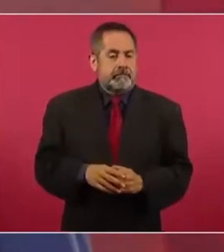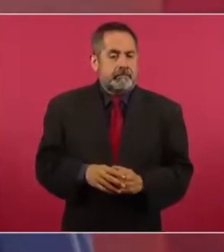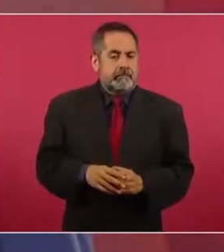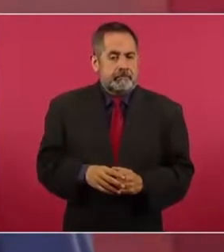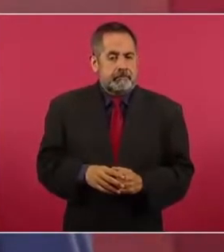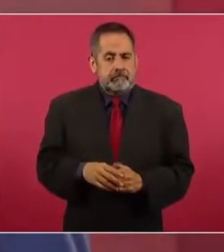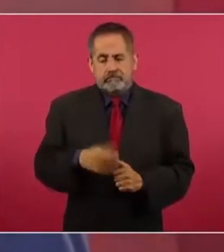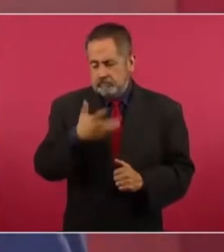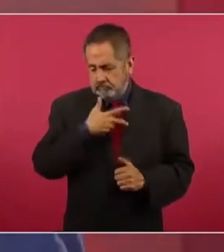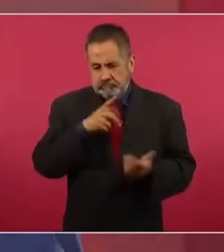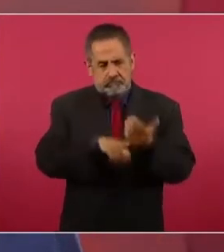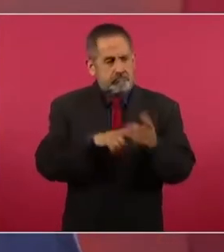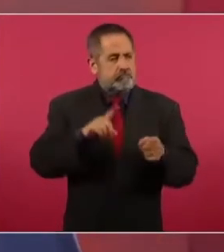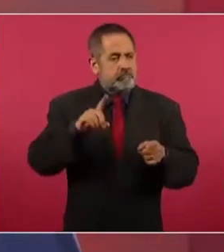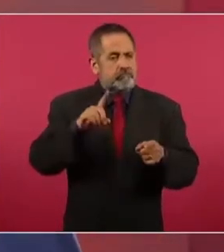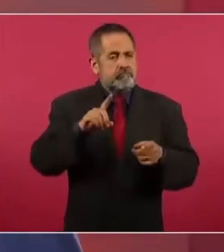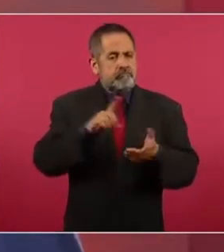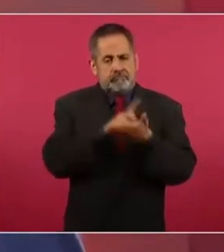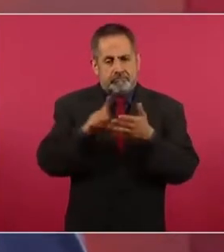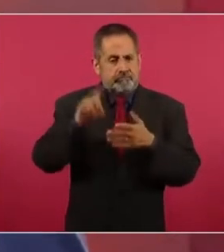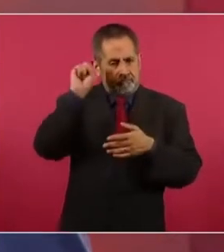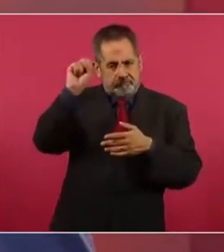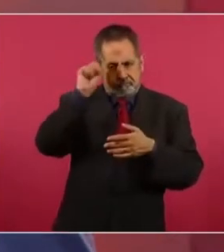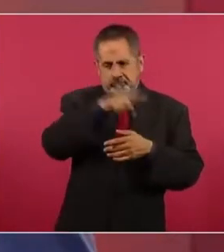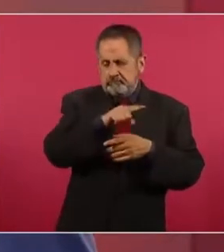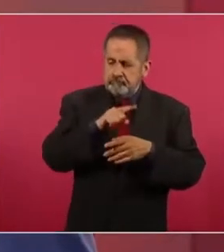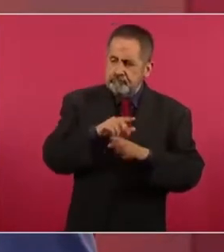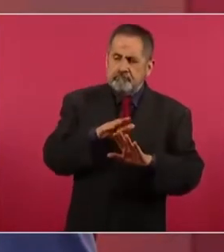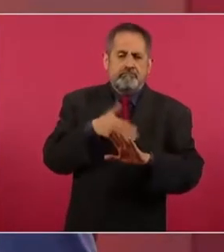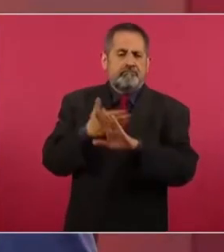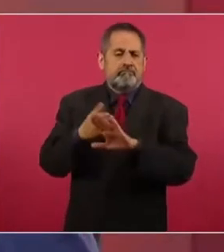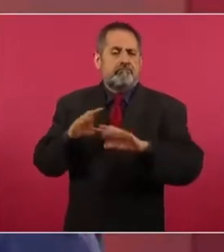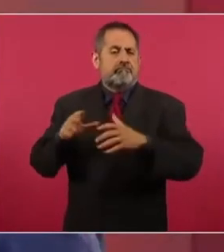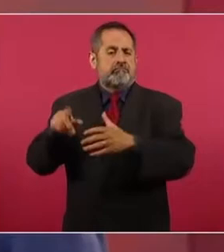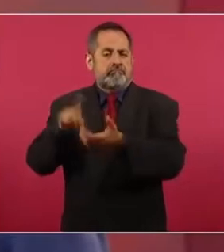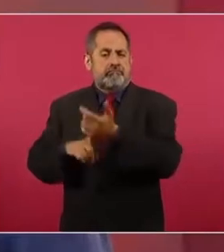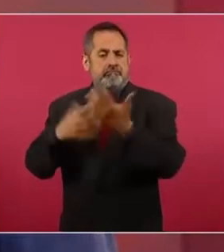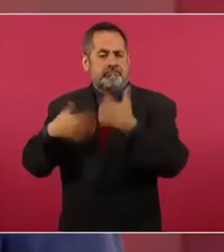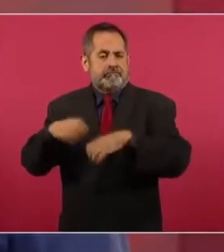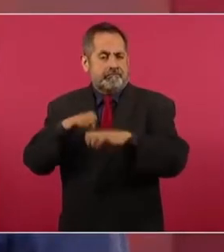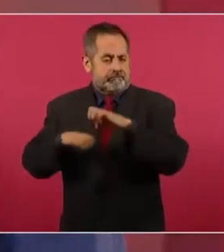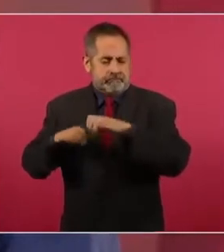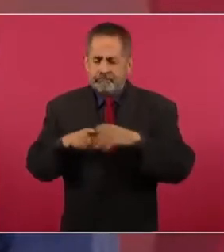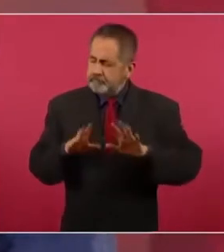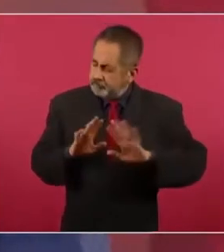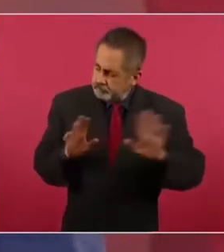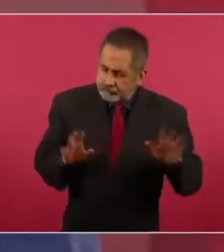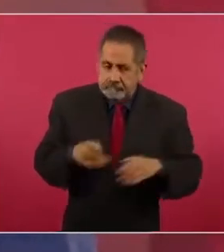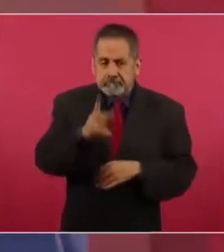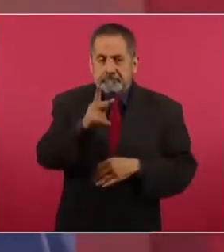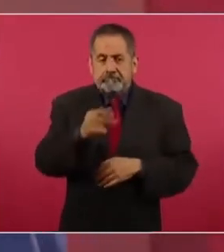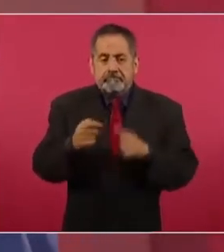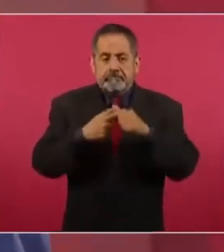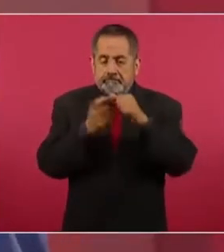que esté en su derecho de hacer campañas, ¿no?, en contra de la empresa. Pero quiero saber